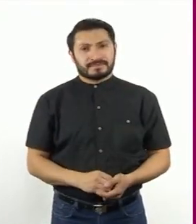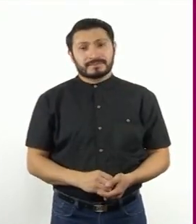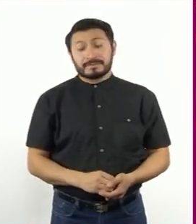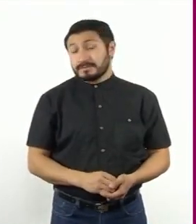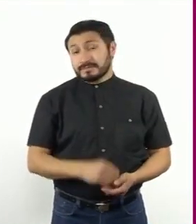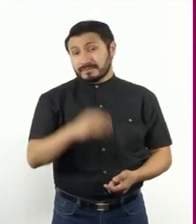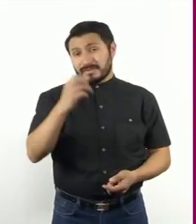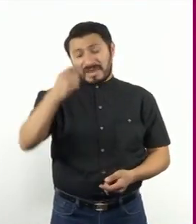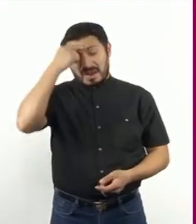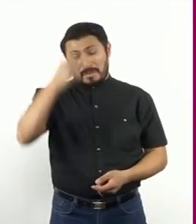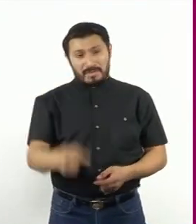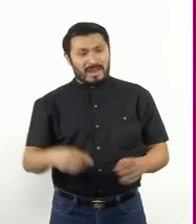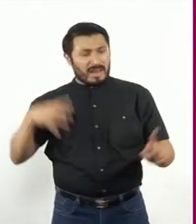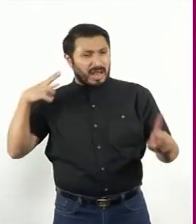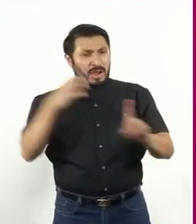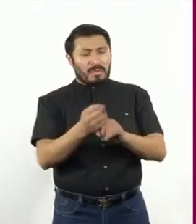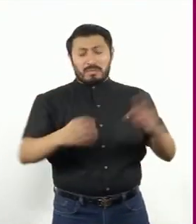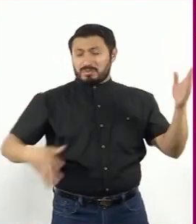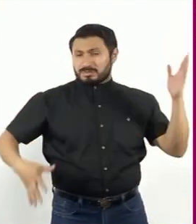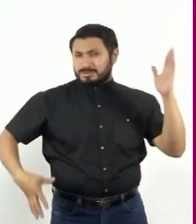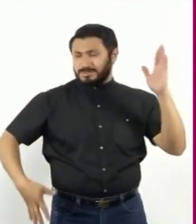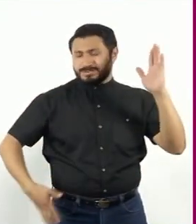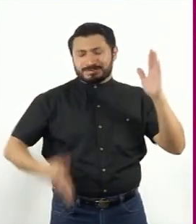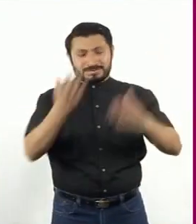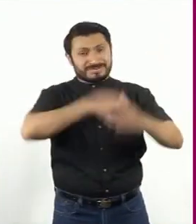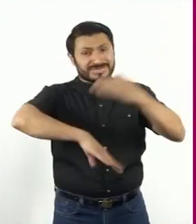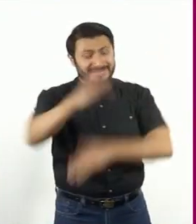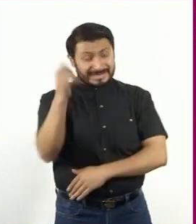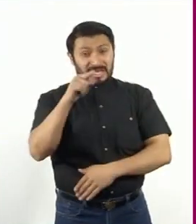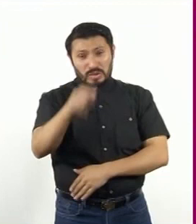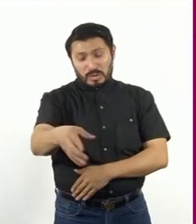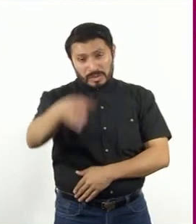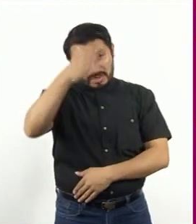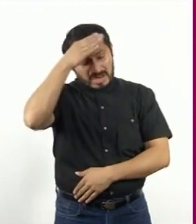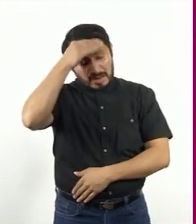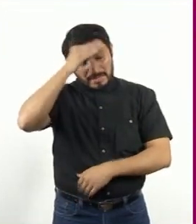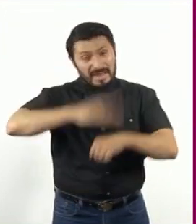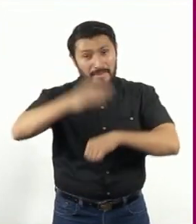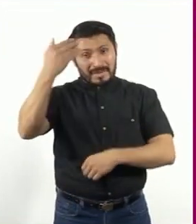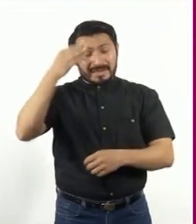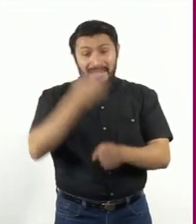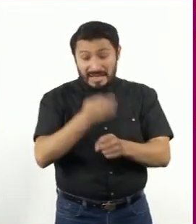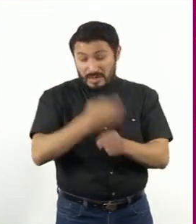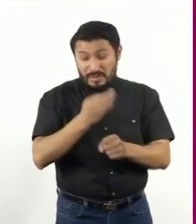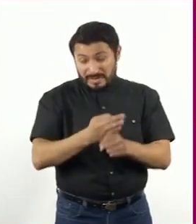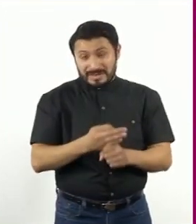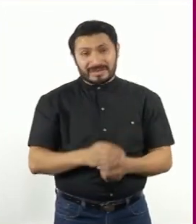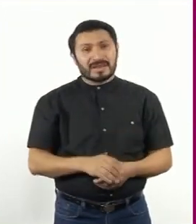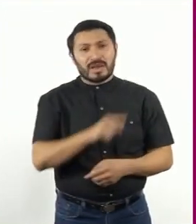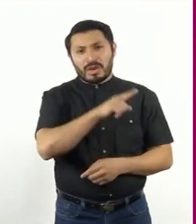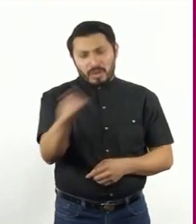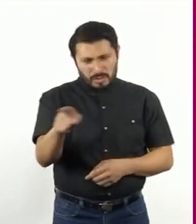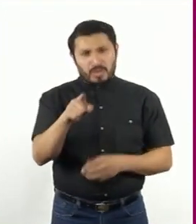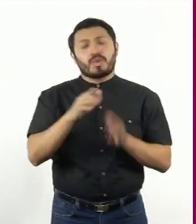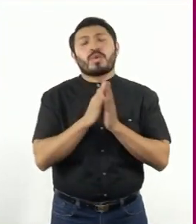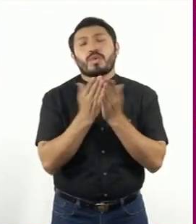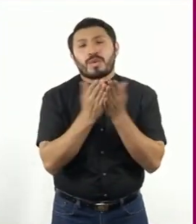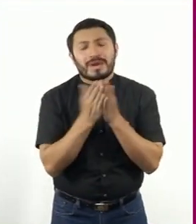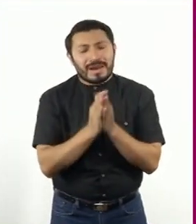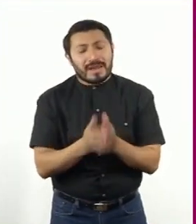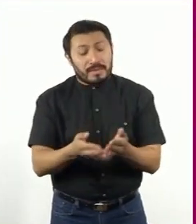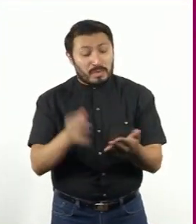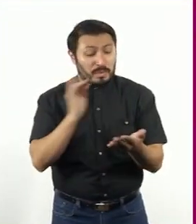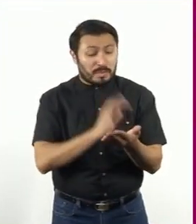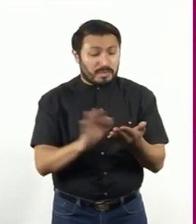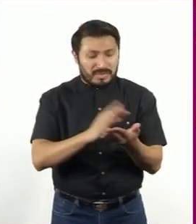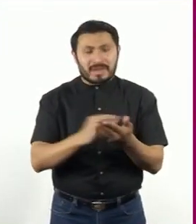Para superar el reto y ampliar más sus conocimientos sobre lo que vimos en estos minutos, pueden consultar el libro de texto